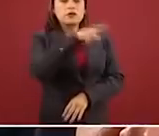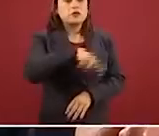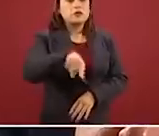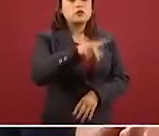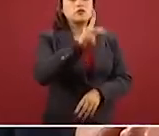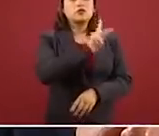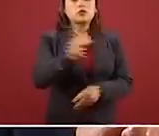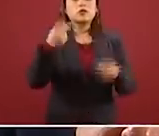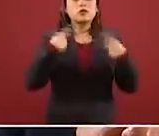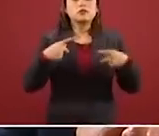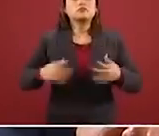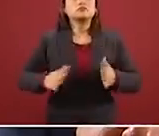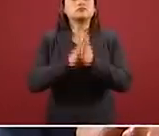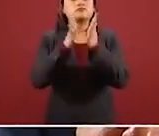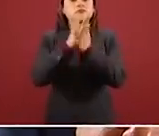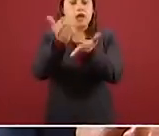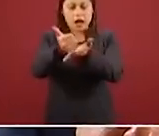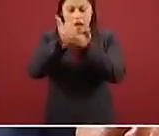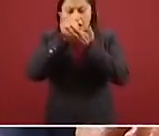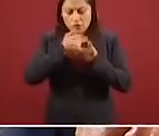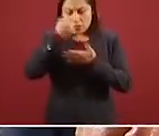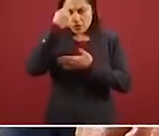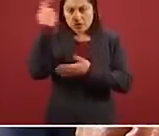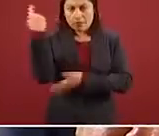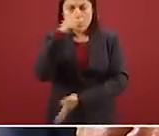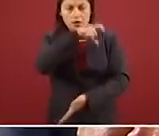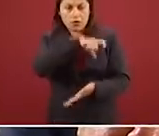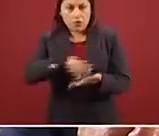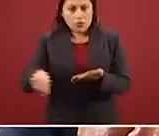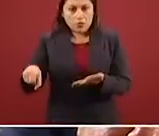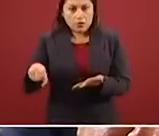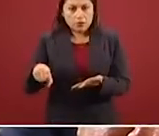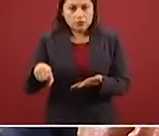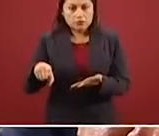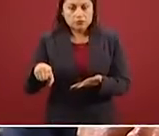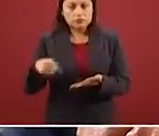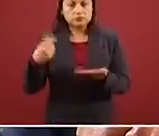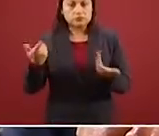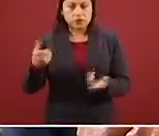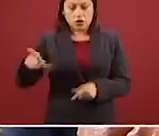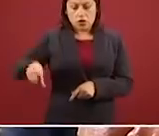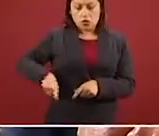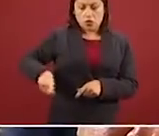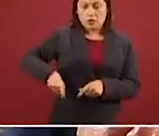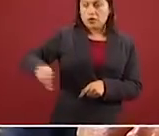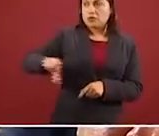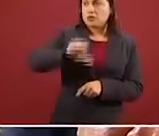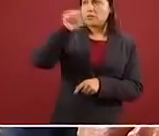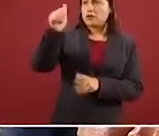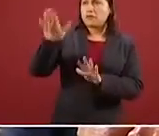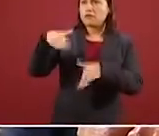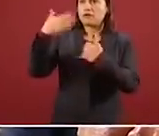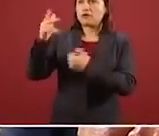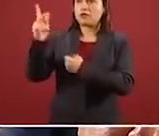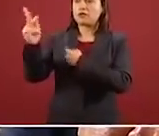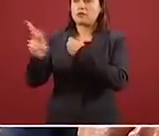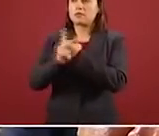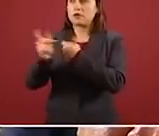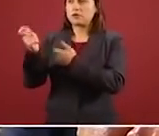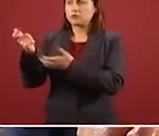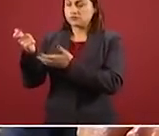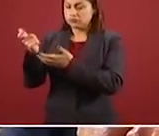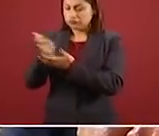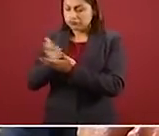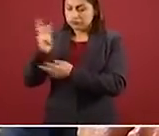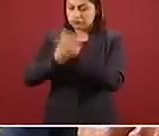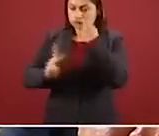avión presidencial se utilice como un proyecto rentable, donde el gobierno no adquiera deuda pública y que ese avión pueda ser algo así